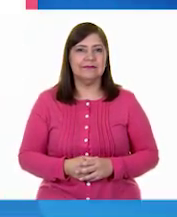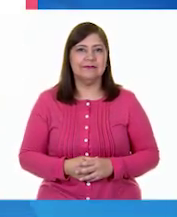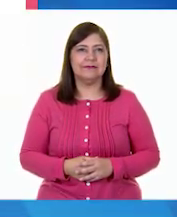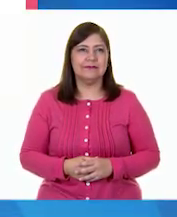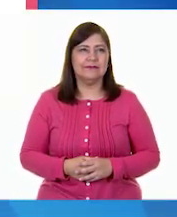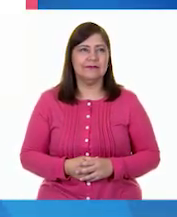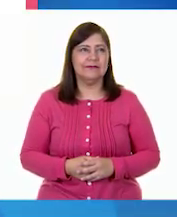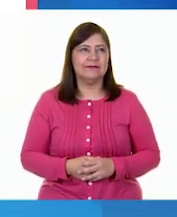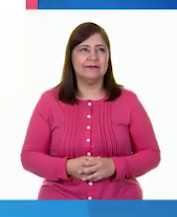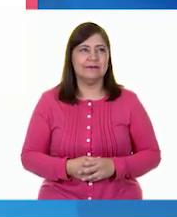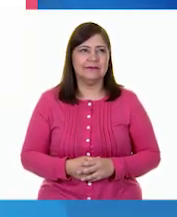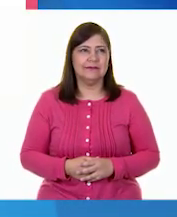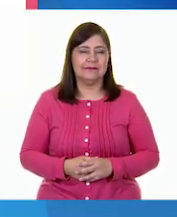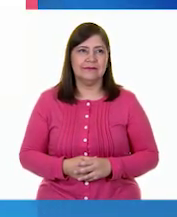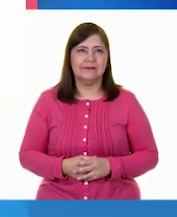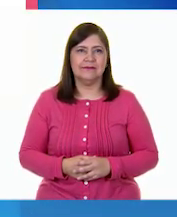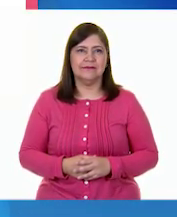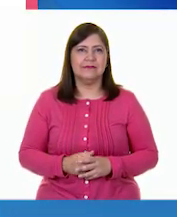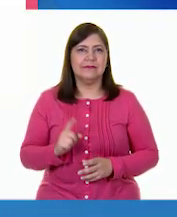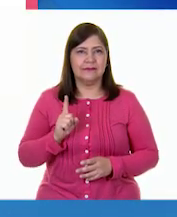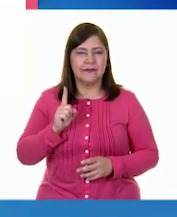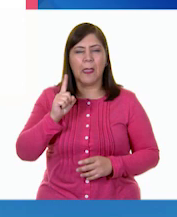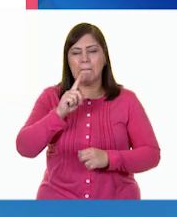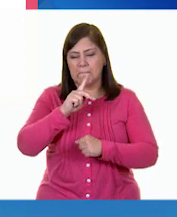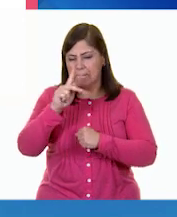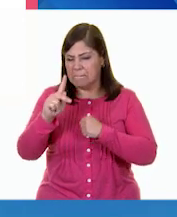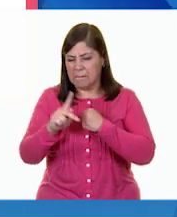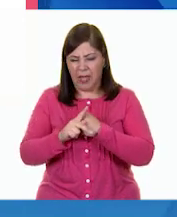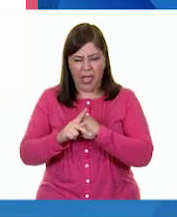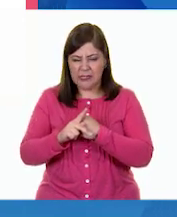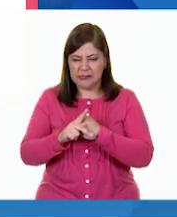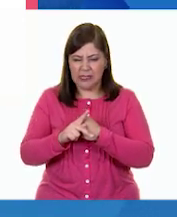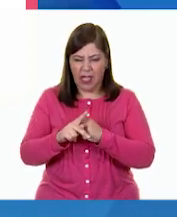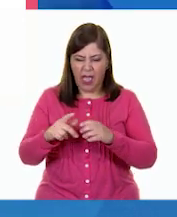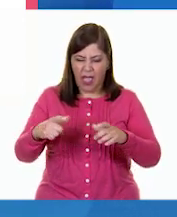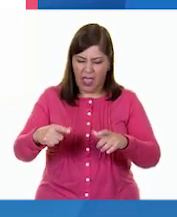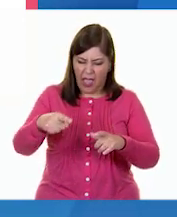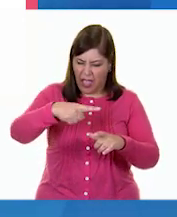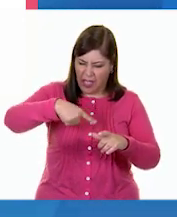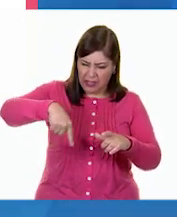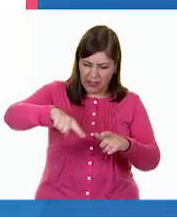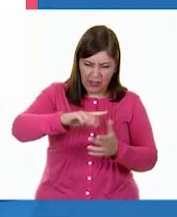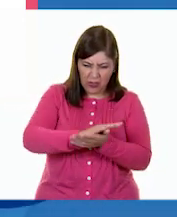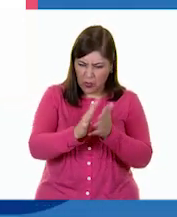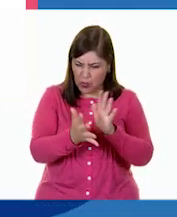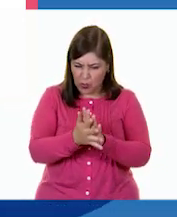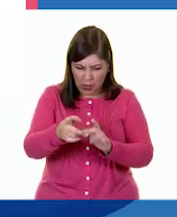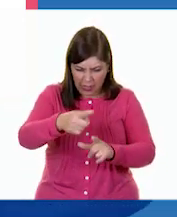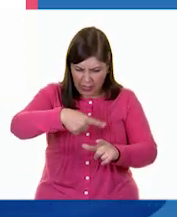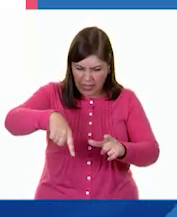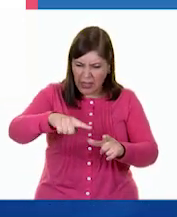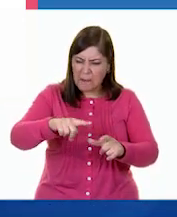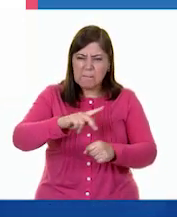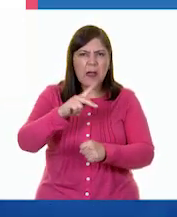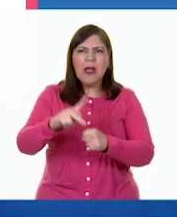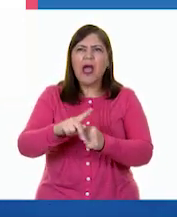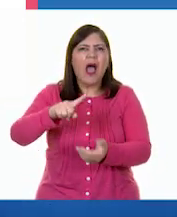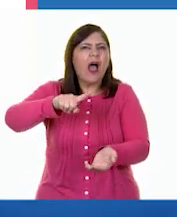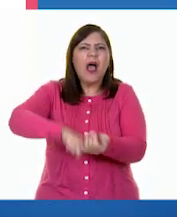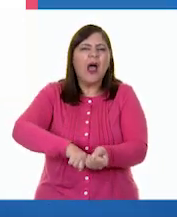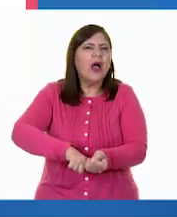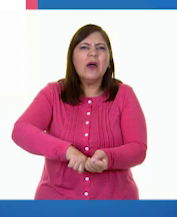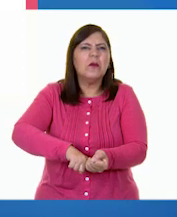está. ¿Cuál es el país que cabe en una tortilla? Ah, caray. ¿Cuál es el país que cabe en